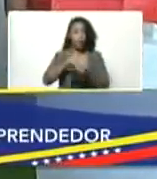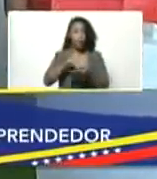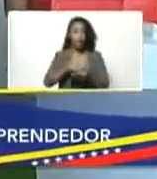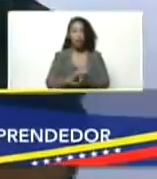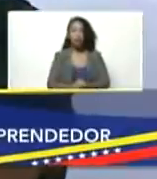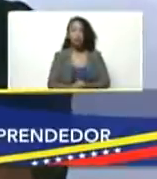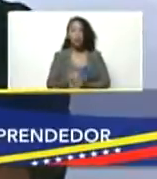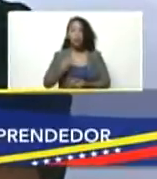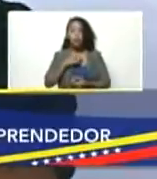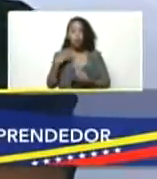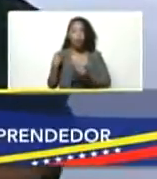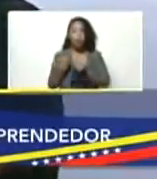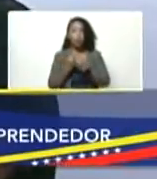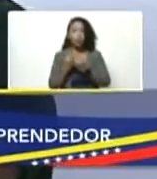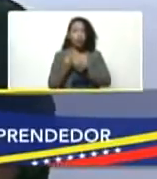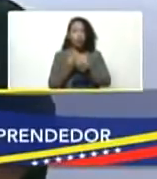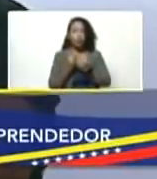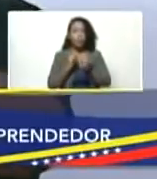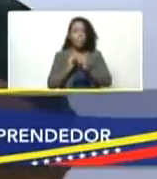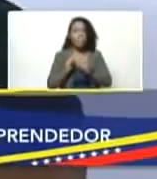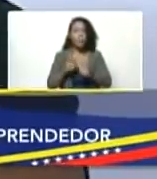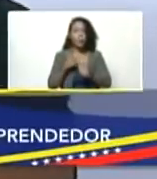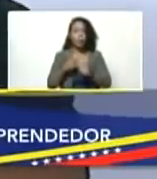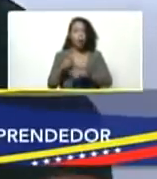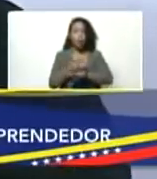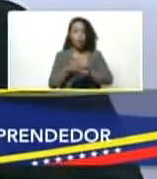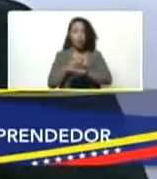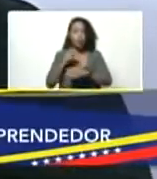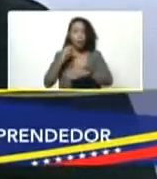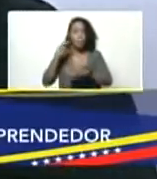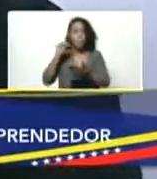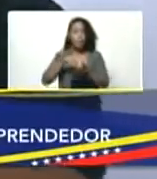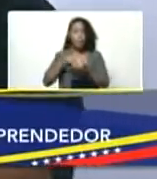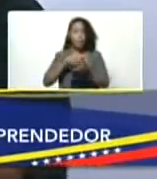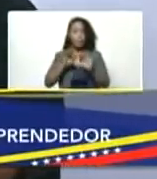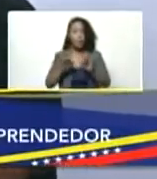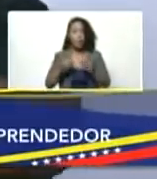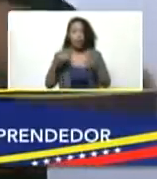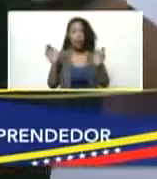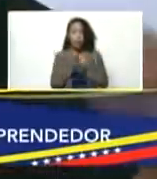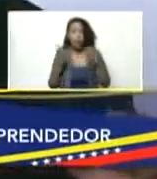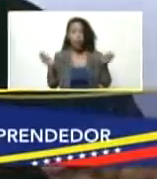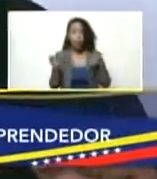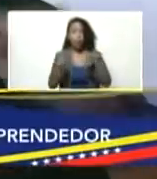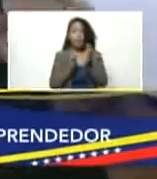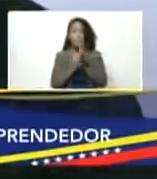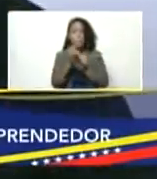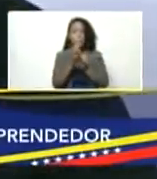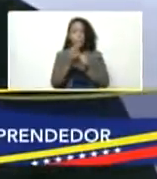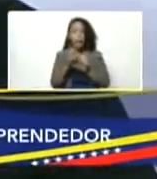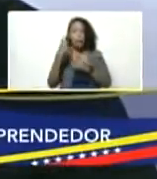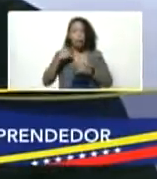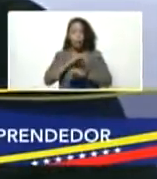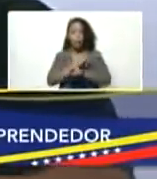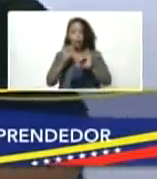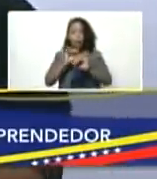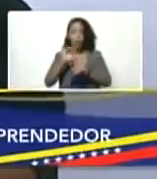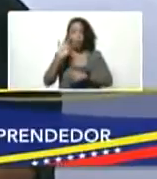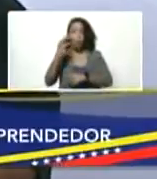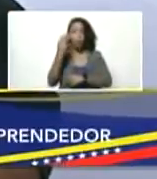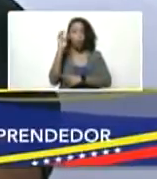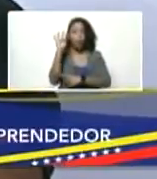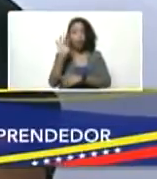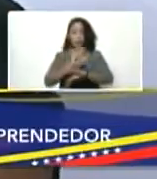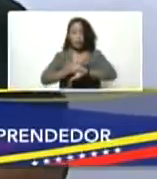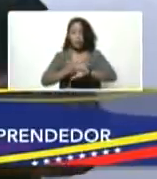venido con el acompañamiento del principio de la Gobernación de Miranda, la Secretaría de Innovación y Emprendimiento. Nosotros hemos culminado, presidente, las 4 F's ya.